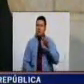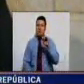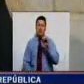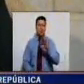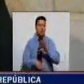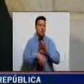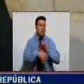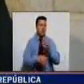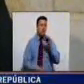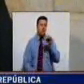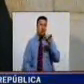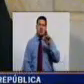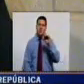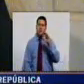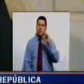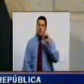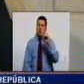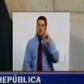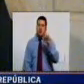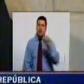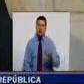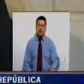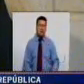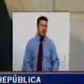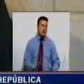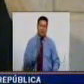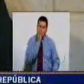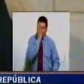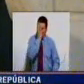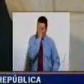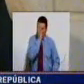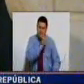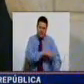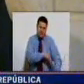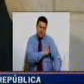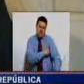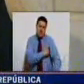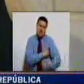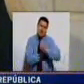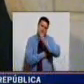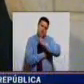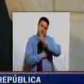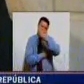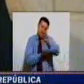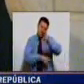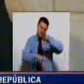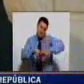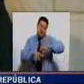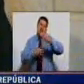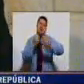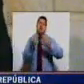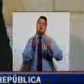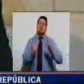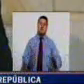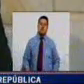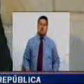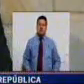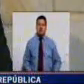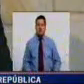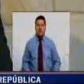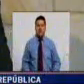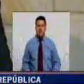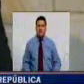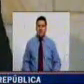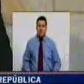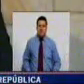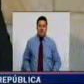¿Dónde está el doctor Mauricio Cárdenas? Me da pena, ministro, pero le toca sentarse con paciencia. ¿Qué hacemos? Sí.